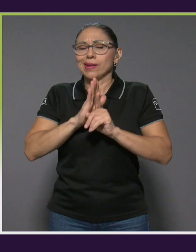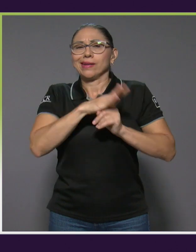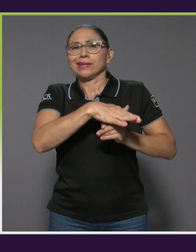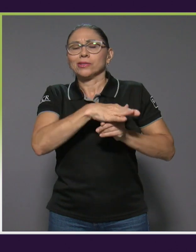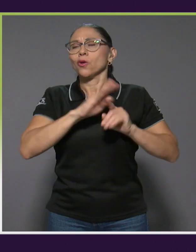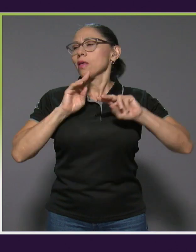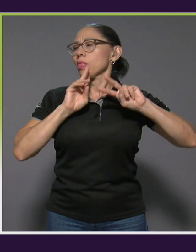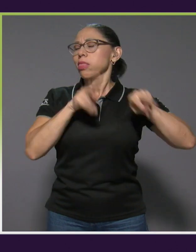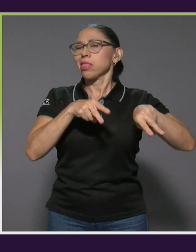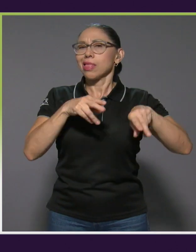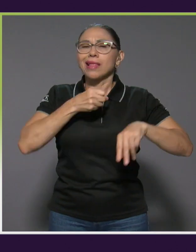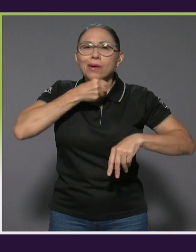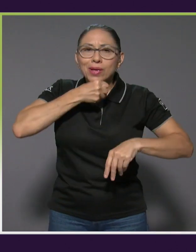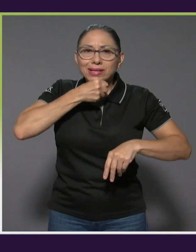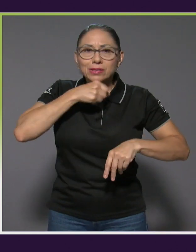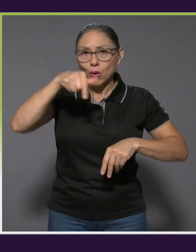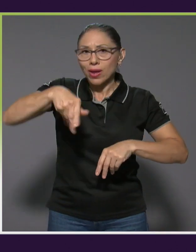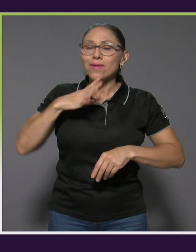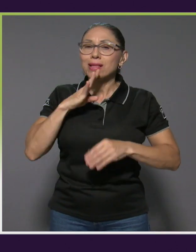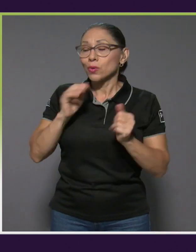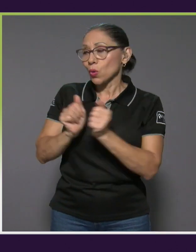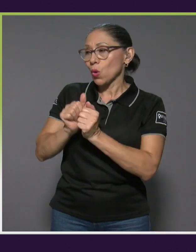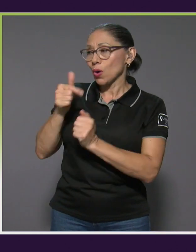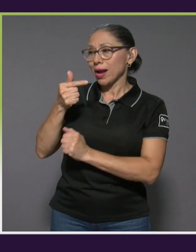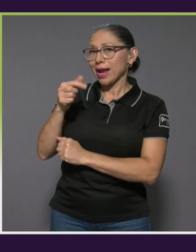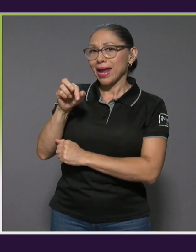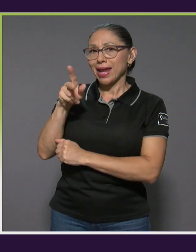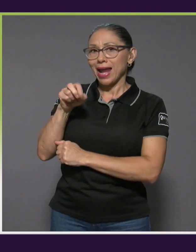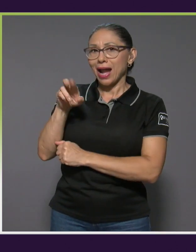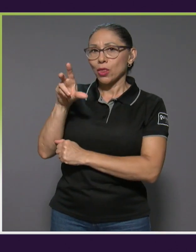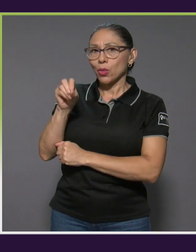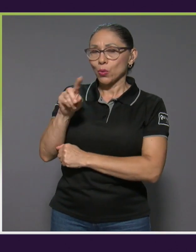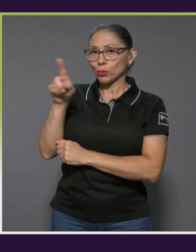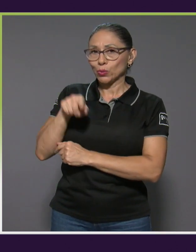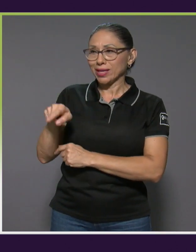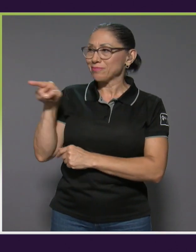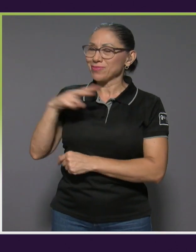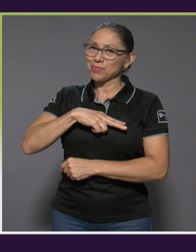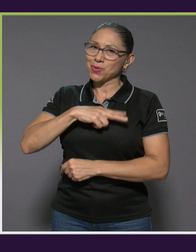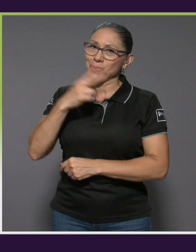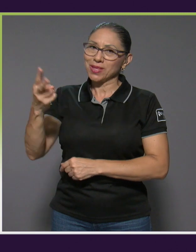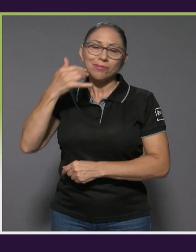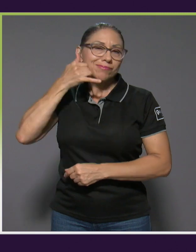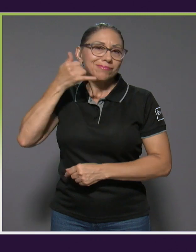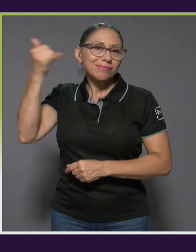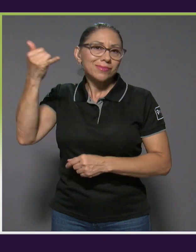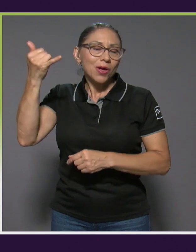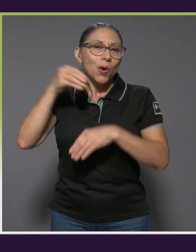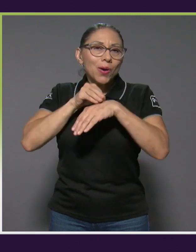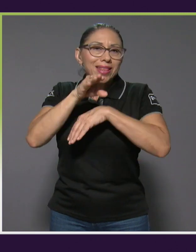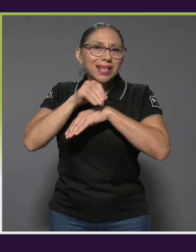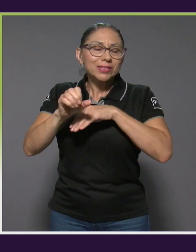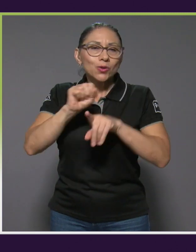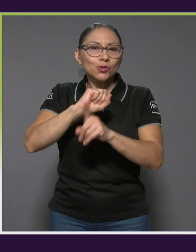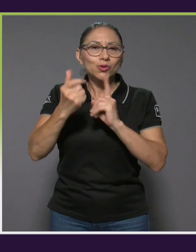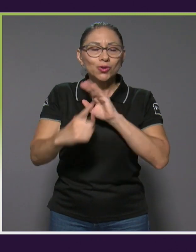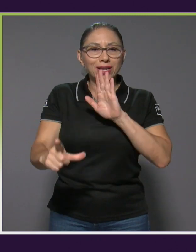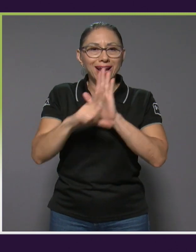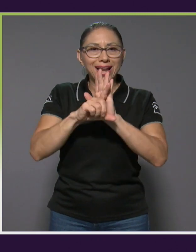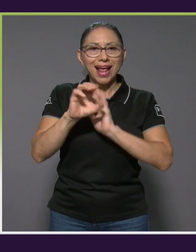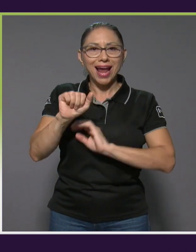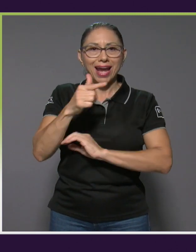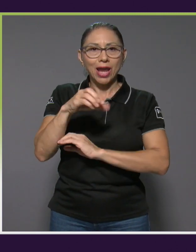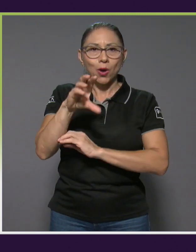estaremos conversando sobre este tema hoy con don Gerardo Zúñiga, quien es voluntario de la línea de orientación sociolegal de AGECO, que es la